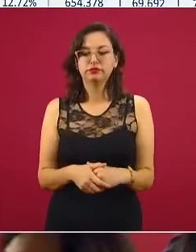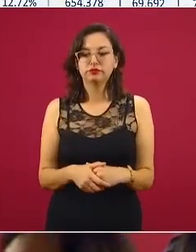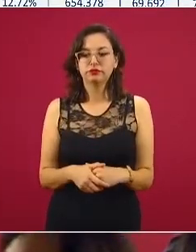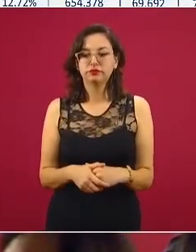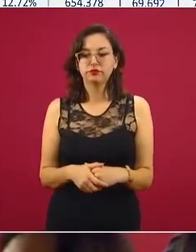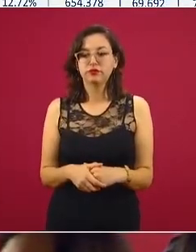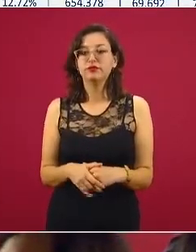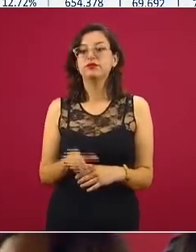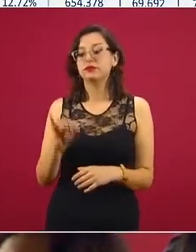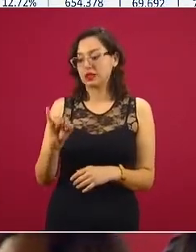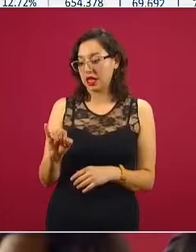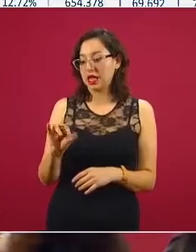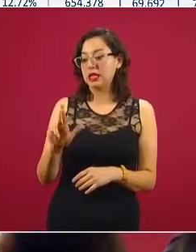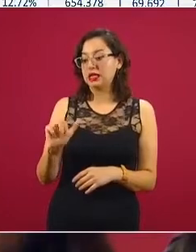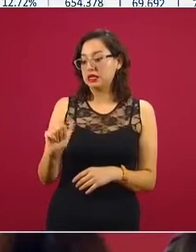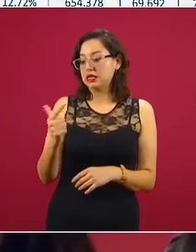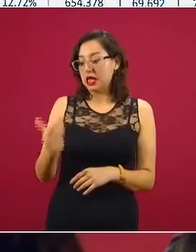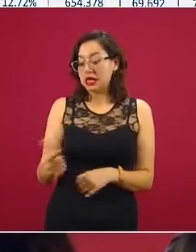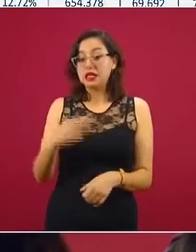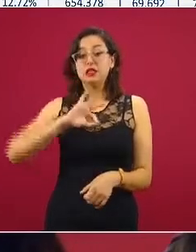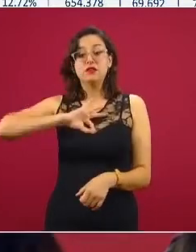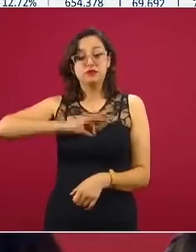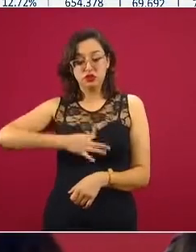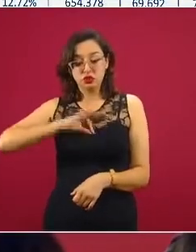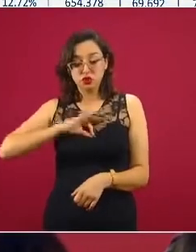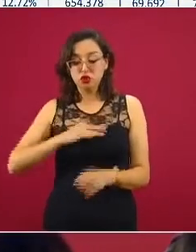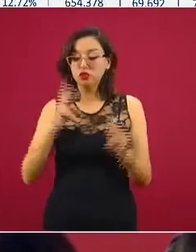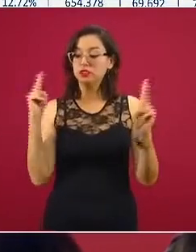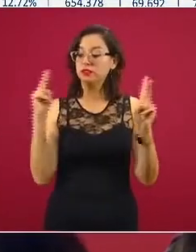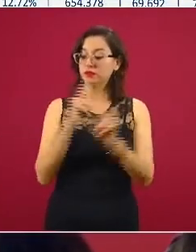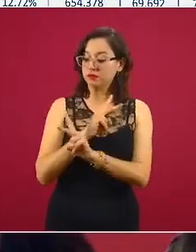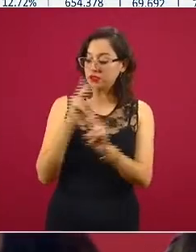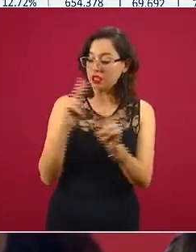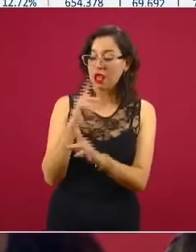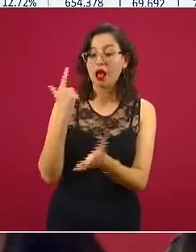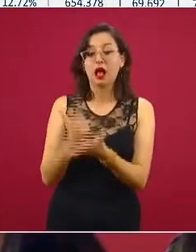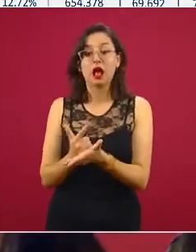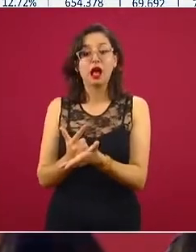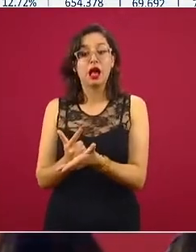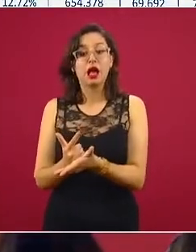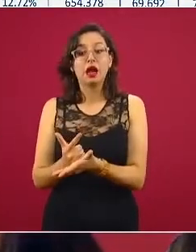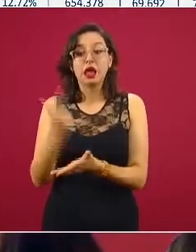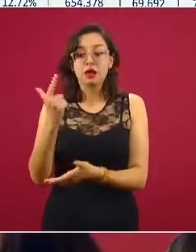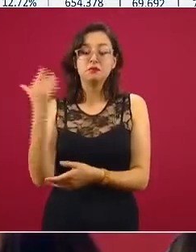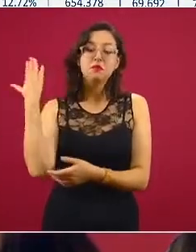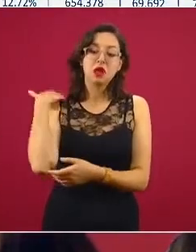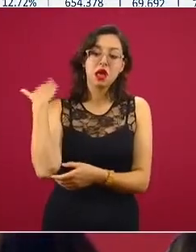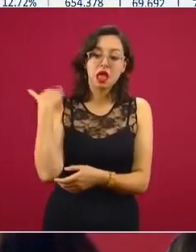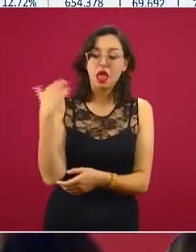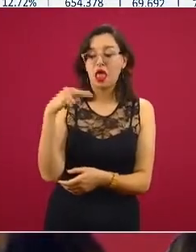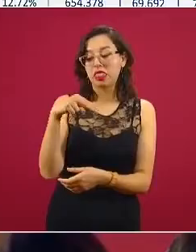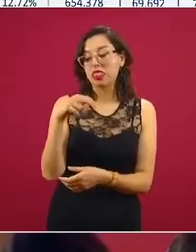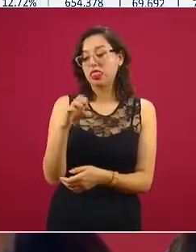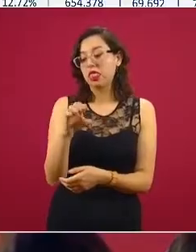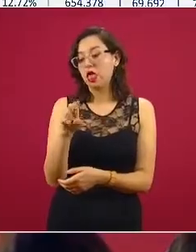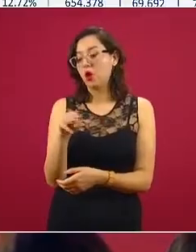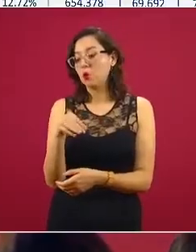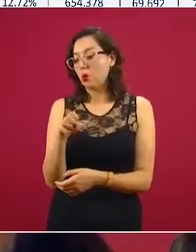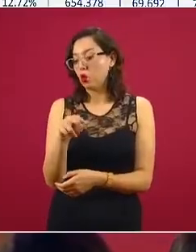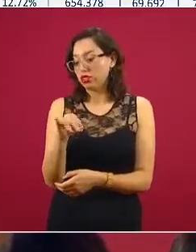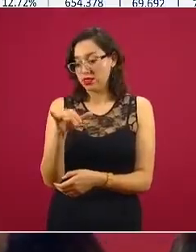IRAG es infección respiratoria aguda grave y es indistinguible de la neumonía o neumonitis que ocurre en